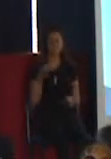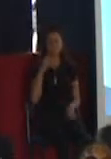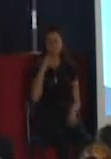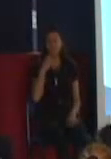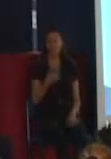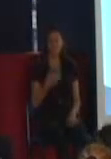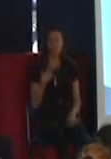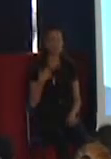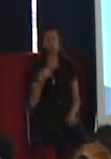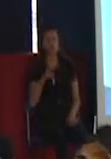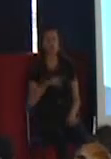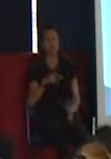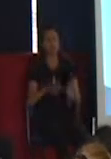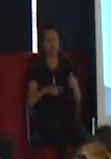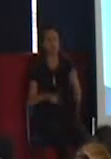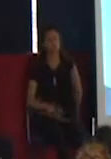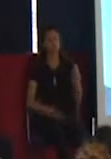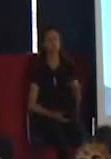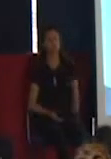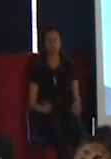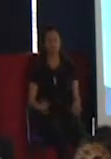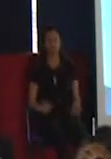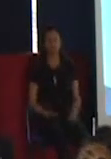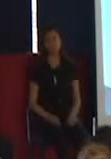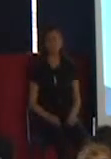no necesitamos cosas,